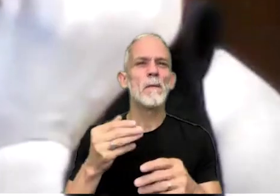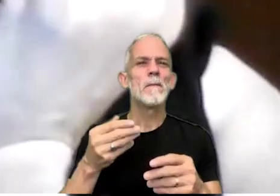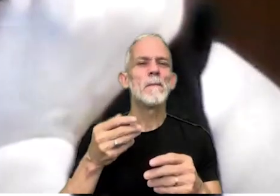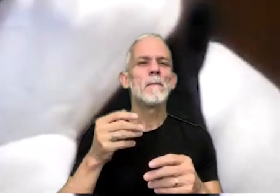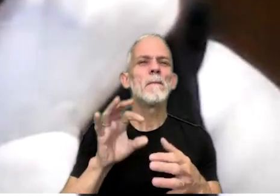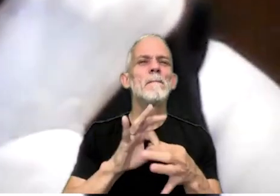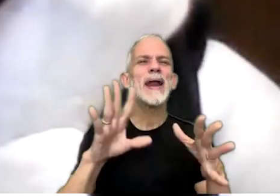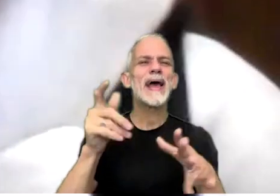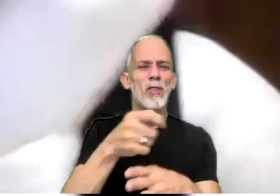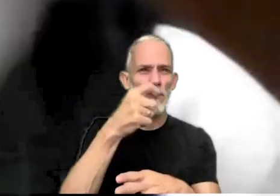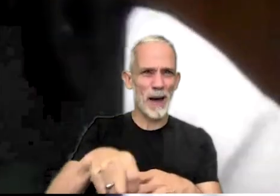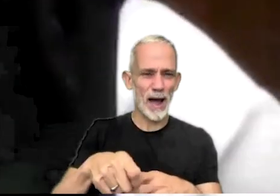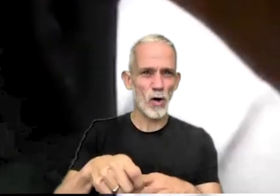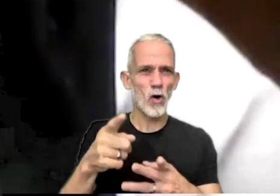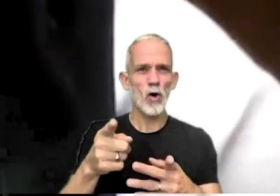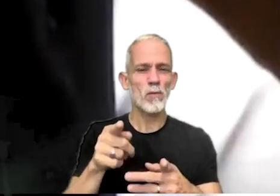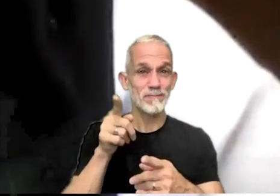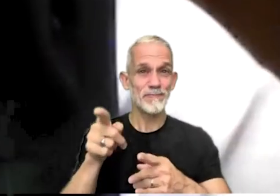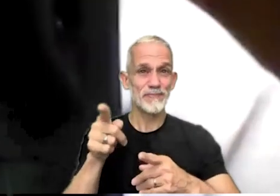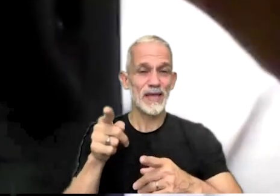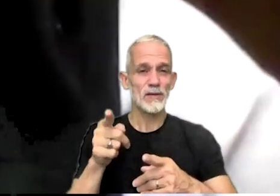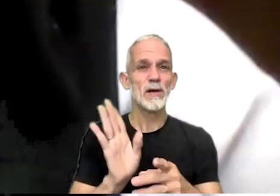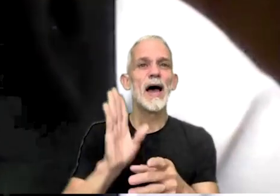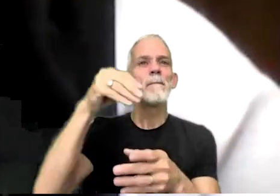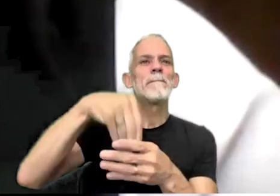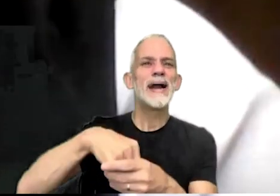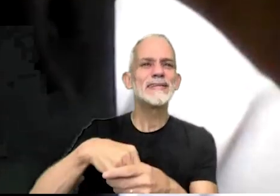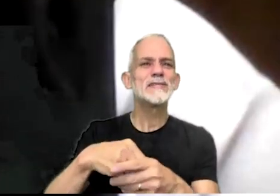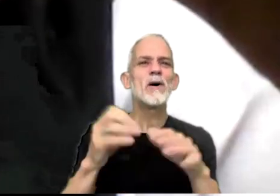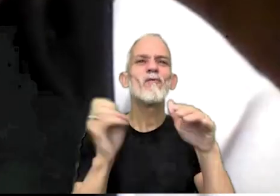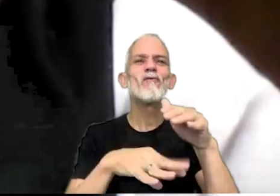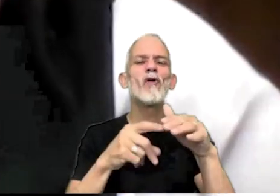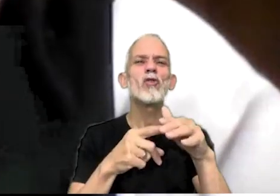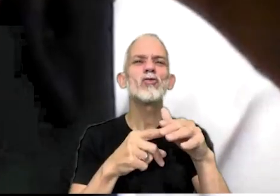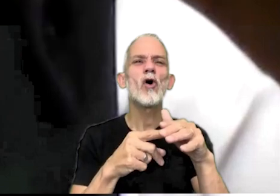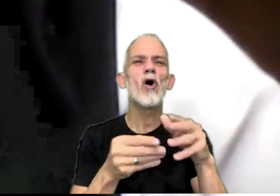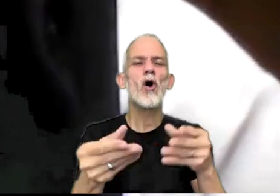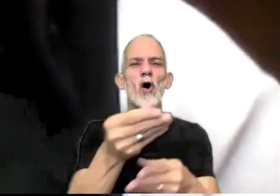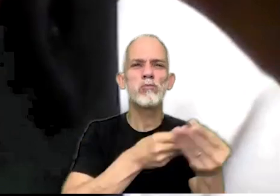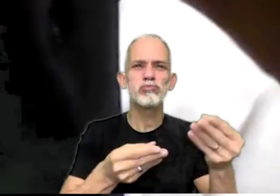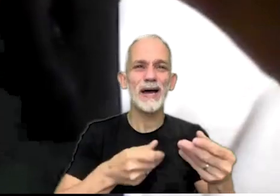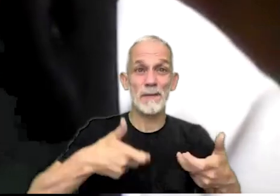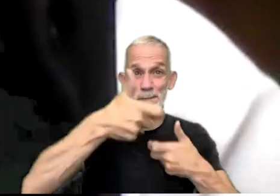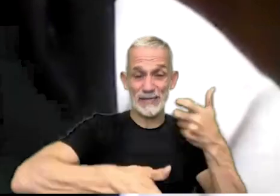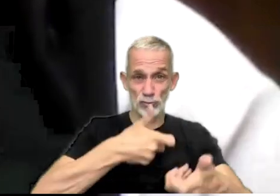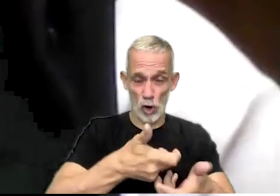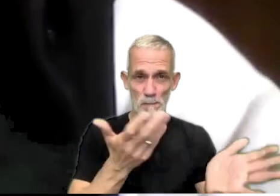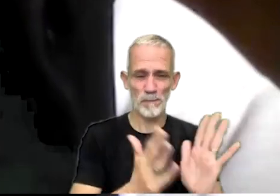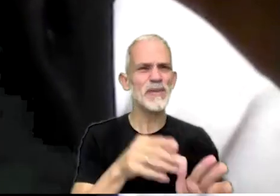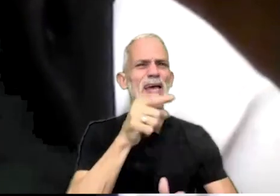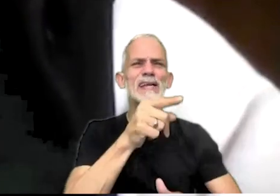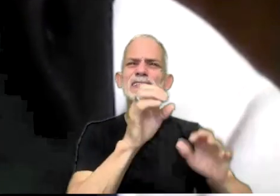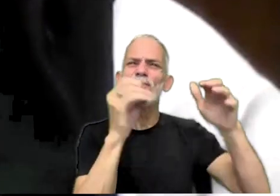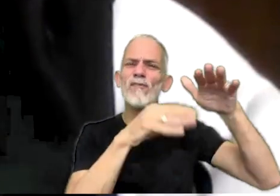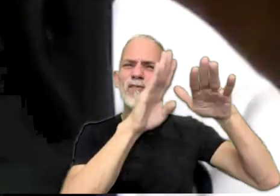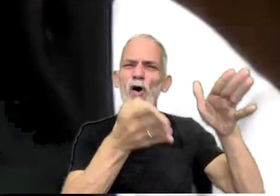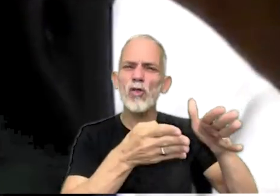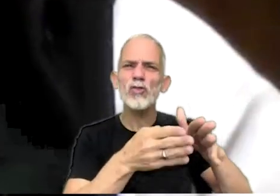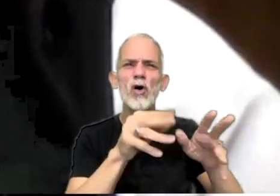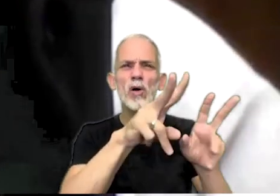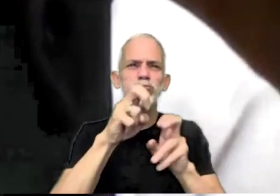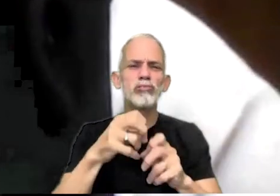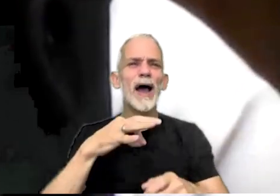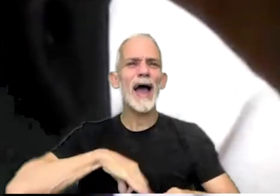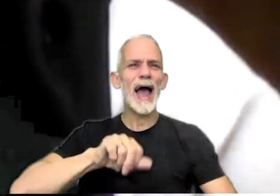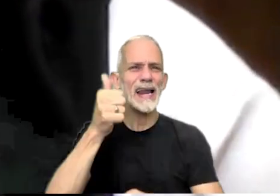Mercado Pago. Lo que está allí es una participación en un fondo común de inversión. Particularmente en dicho fondo, ¿la renta